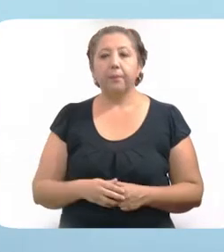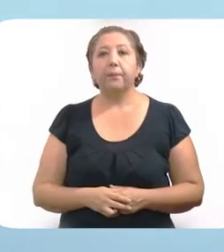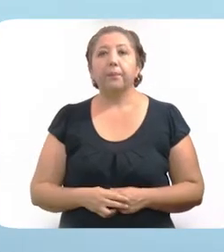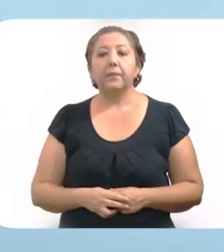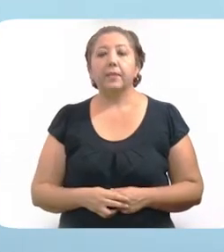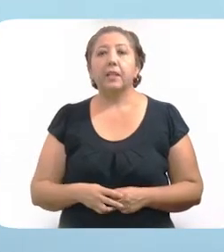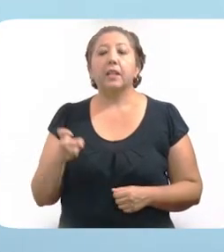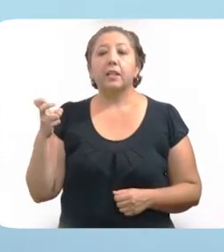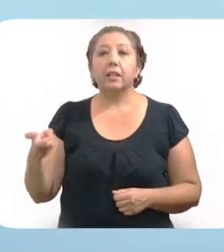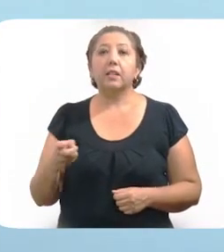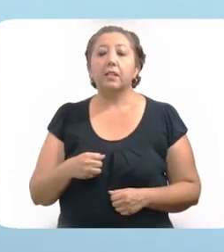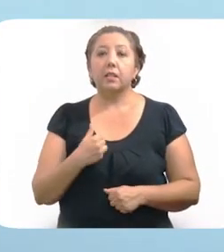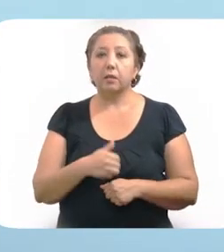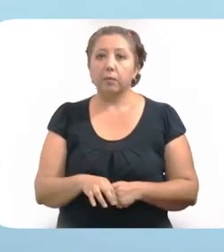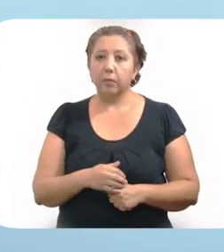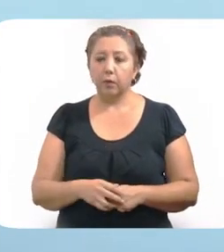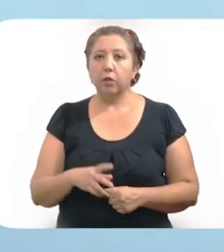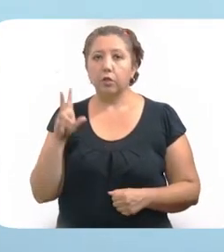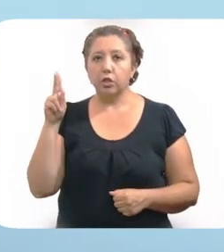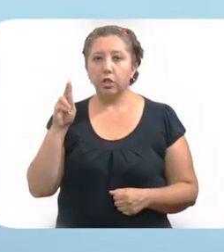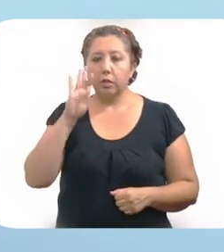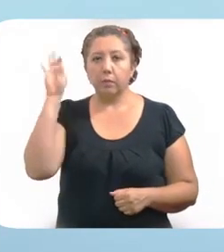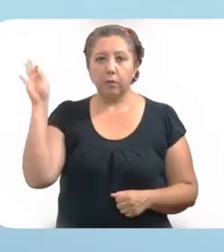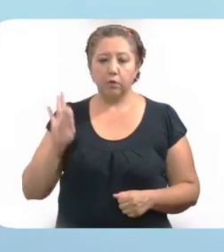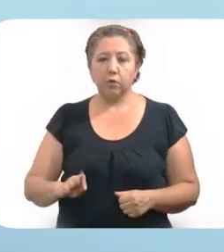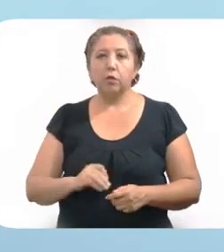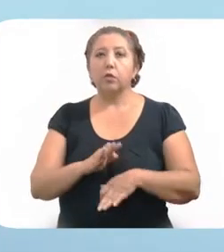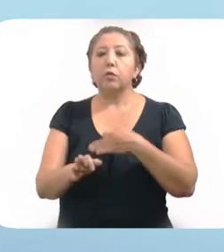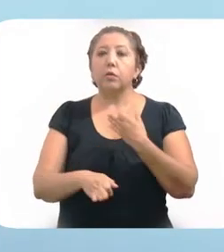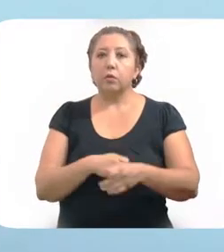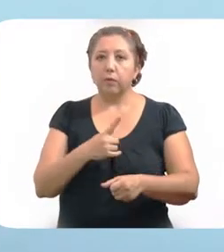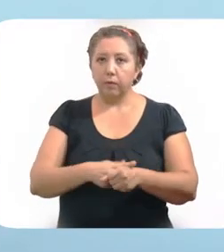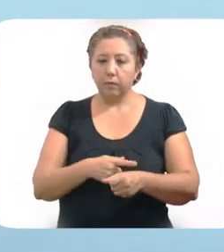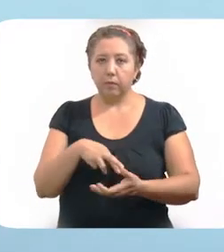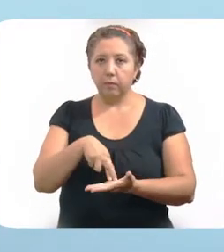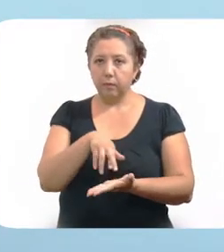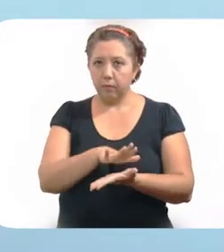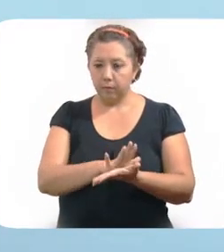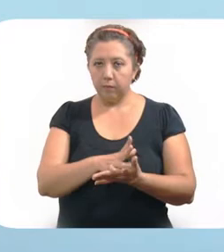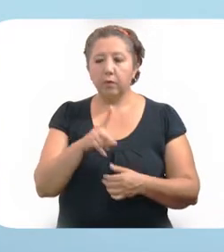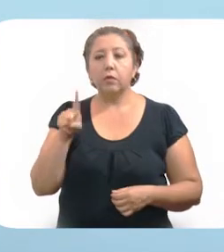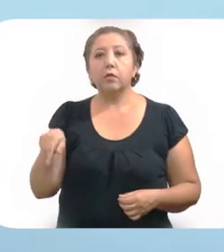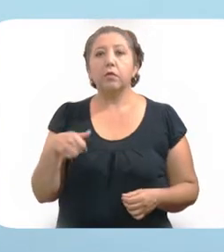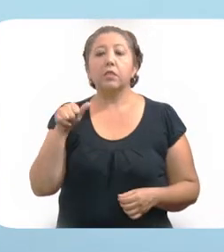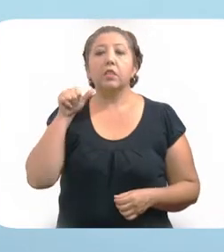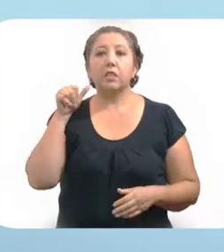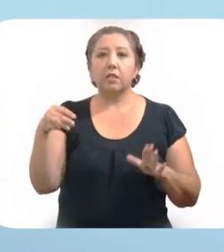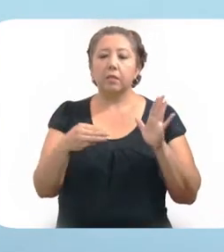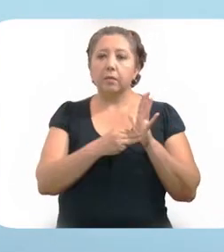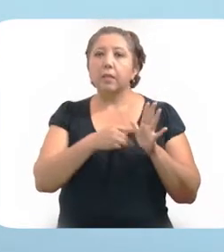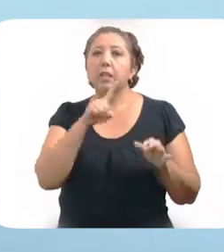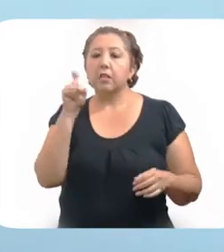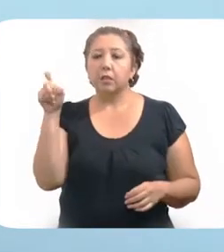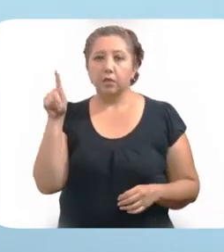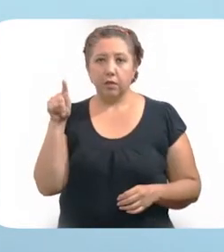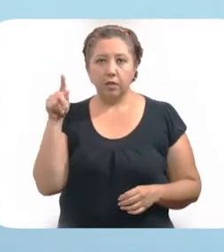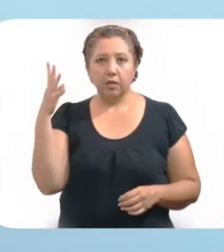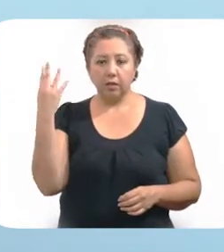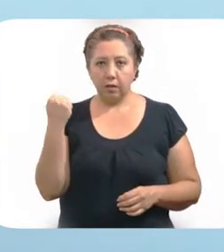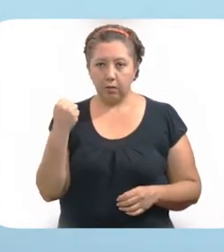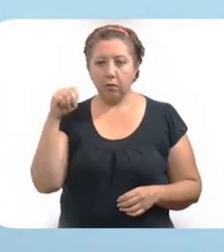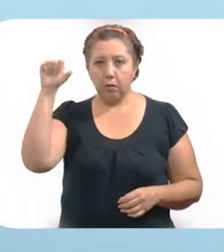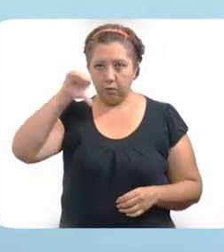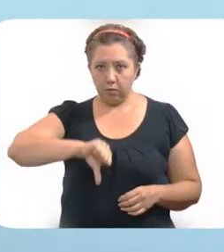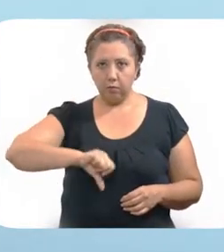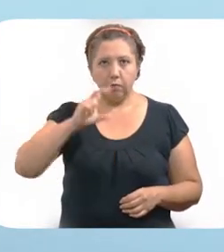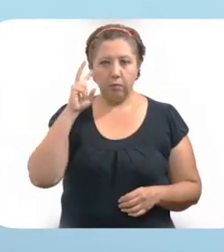contagiar. Esta cifra representa el 80% del total de los contagios registrados, que son 16.179. Hoy